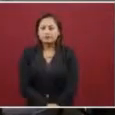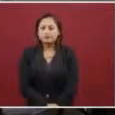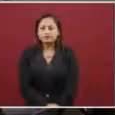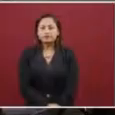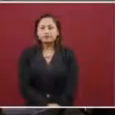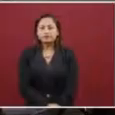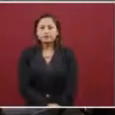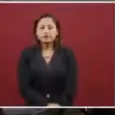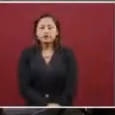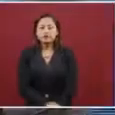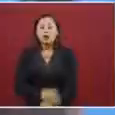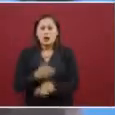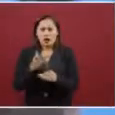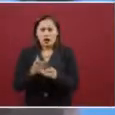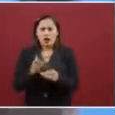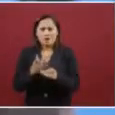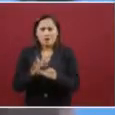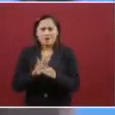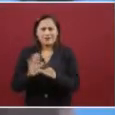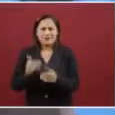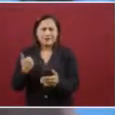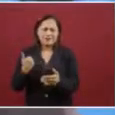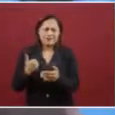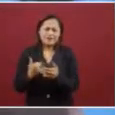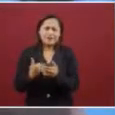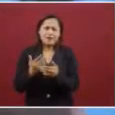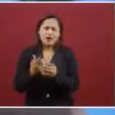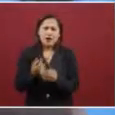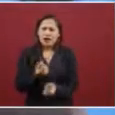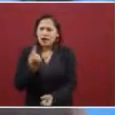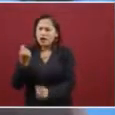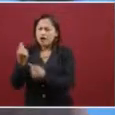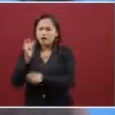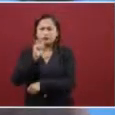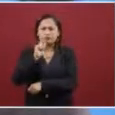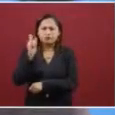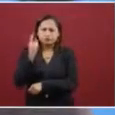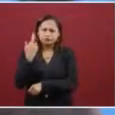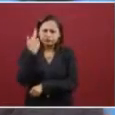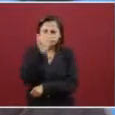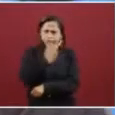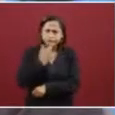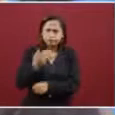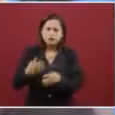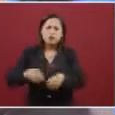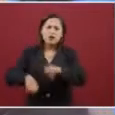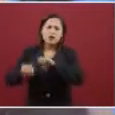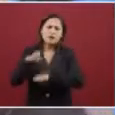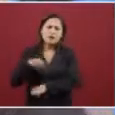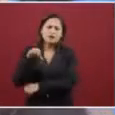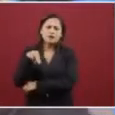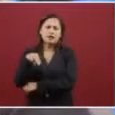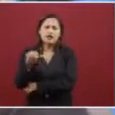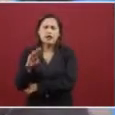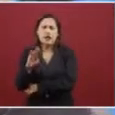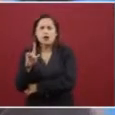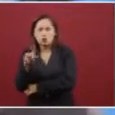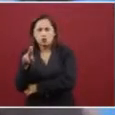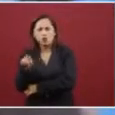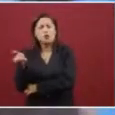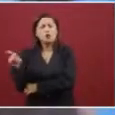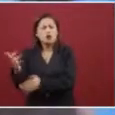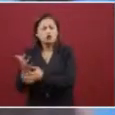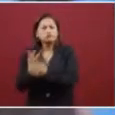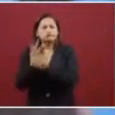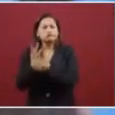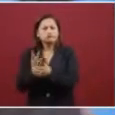un estudio que se está ratificando con la empresa él habla sobre las posibilidades de